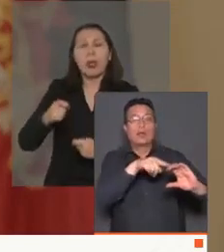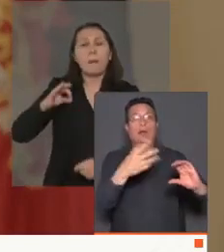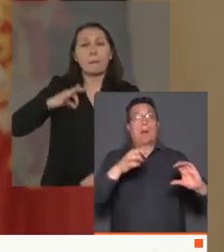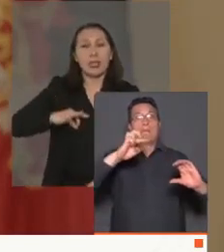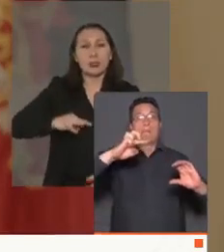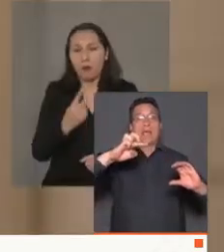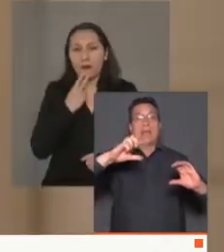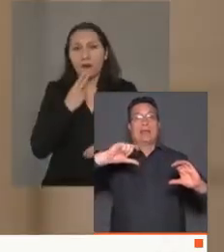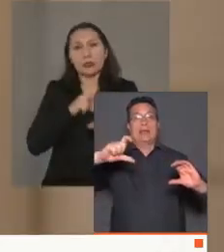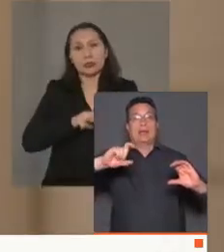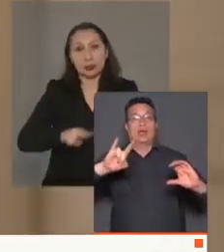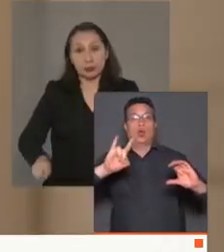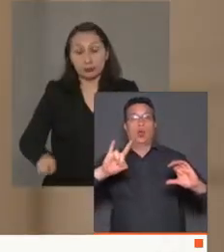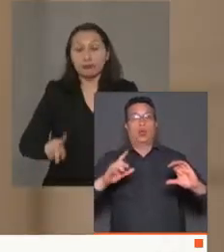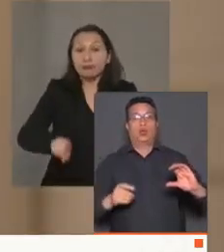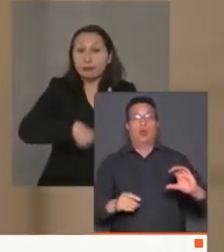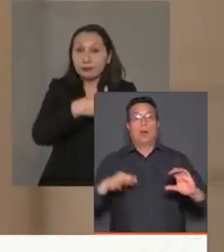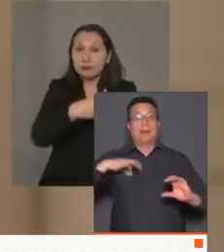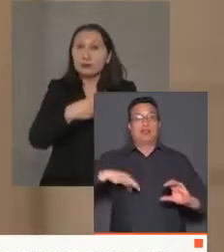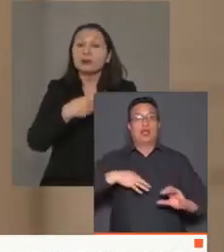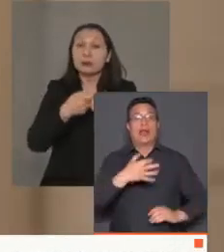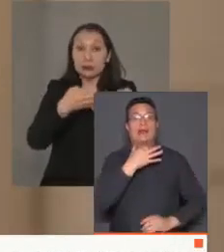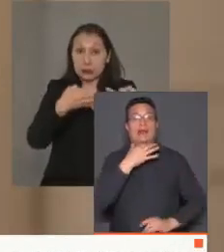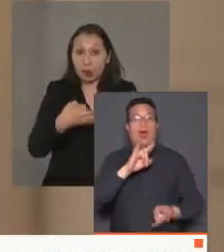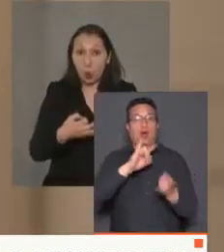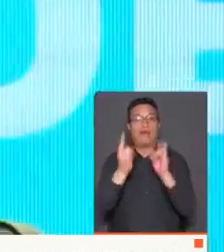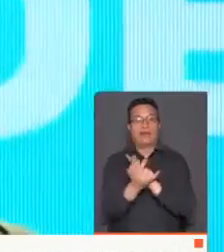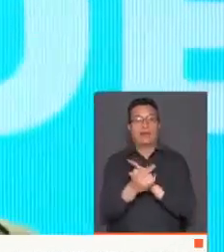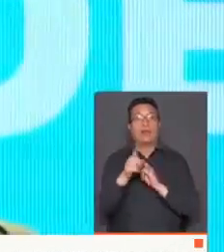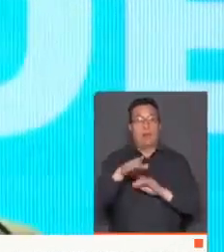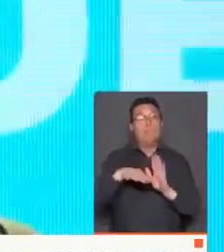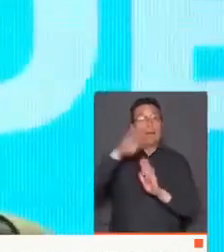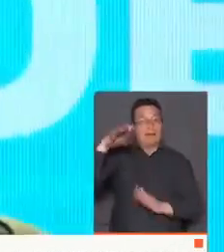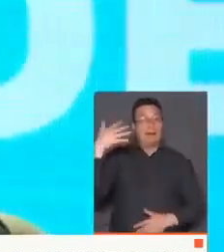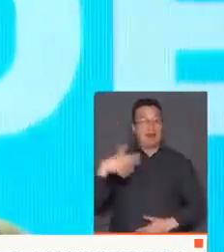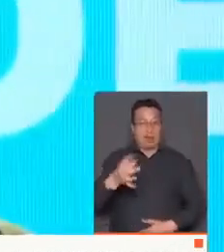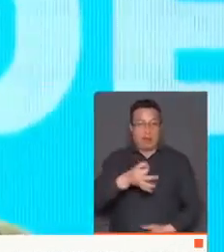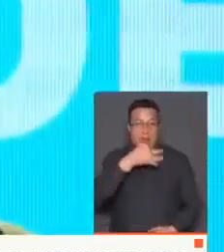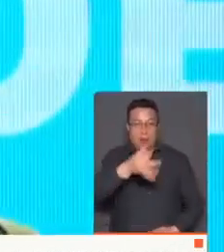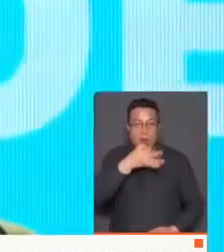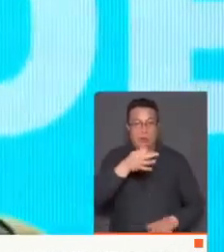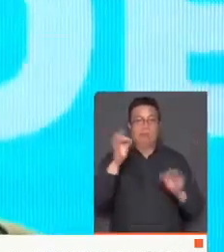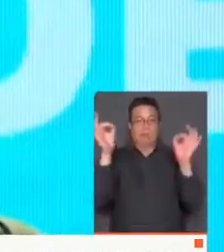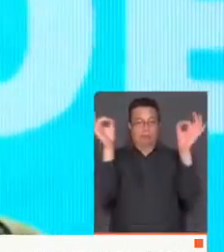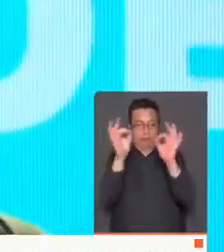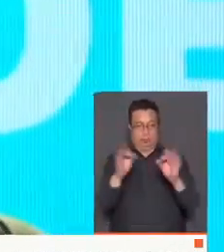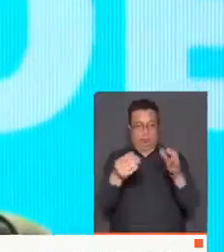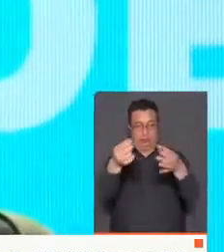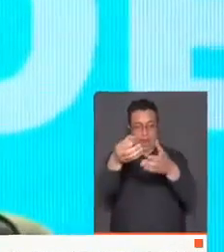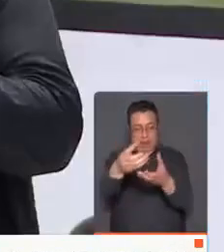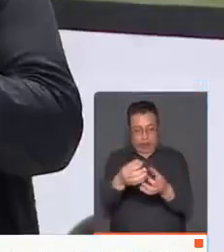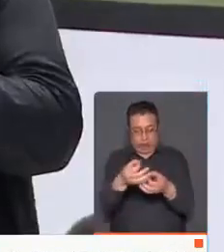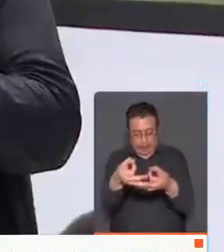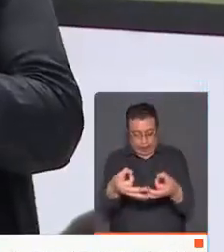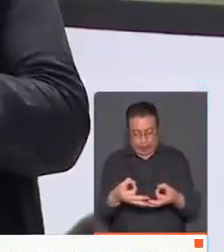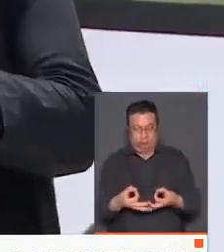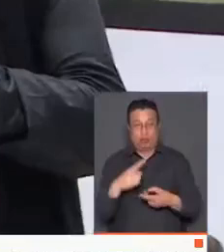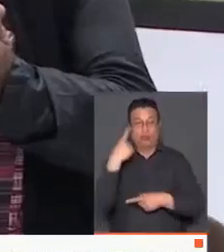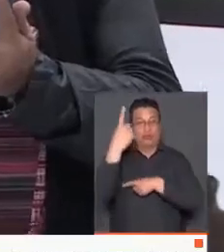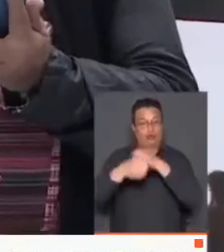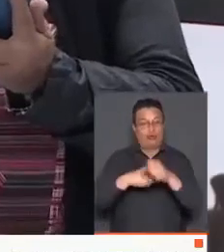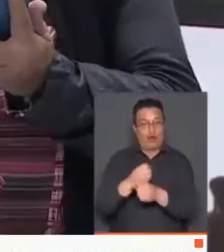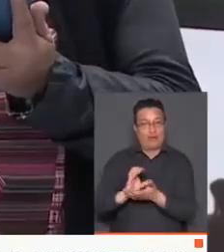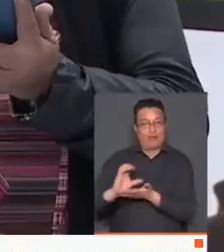garantizada universal probablemente el anuncio más relevante del presidente Al momento de detallar el presupuesto del próximo año los recursos para